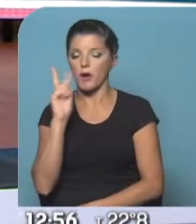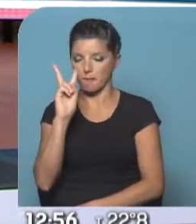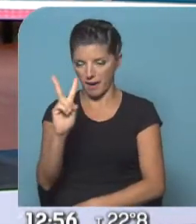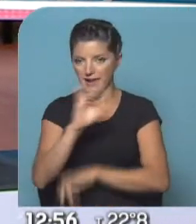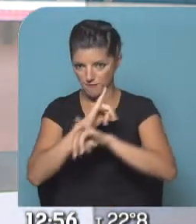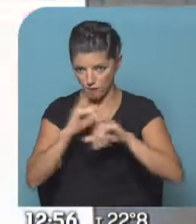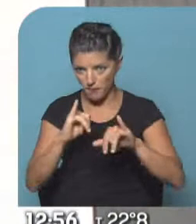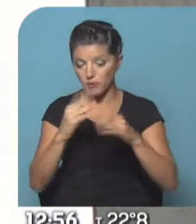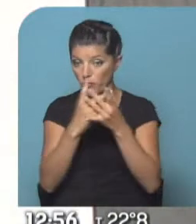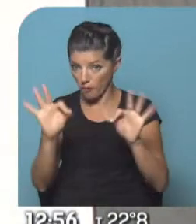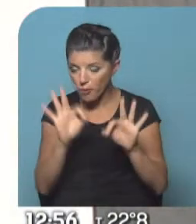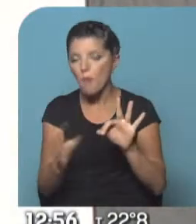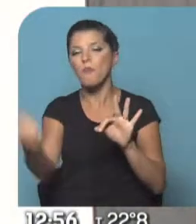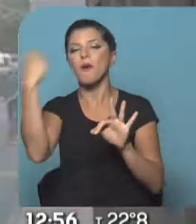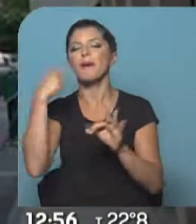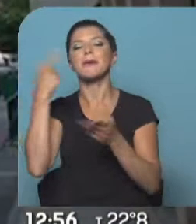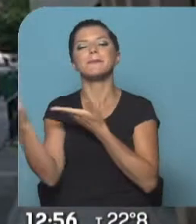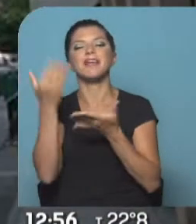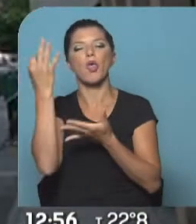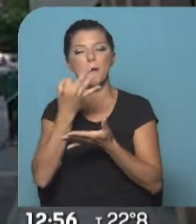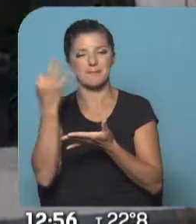invitado especial.